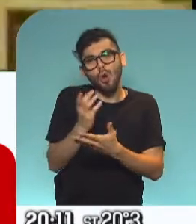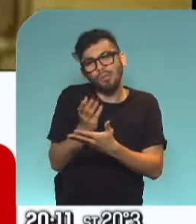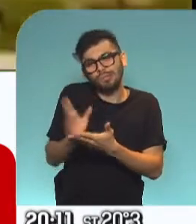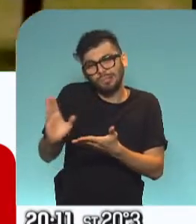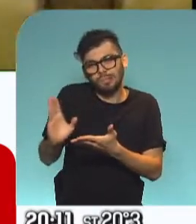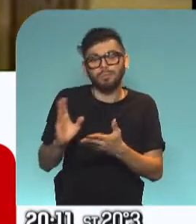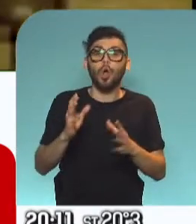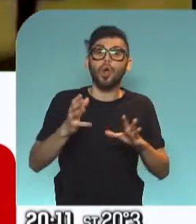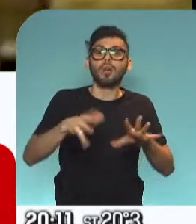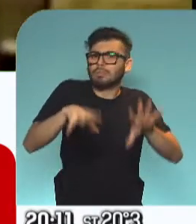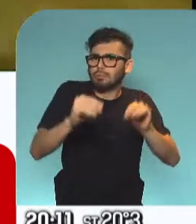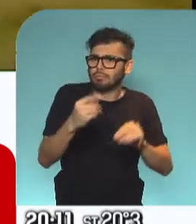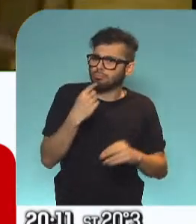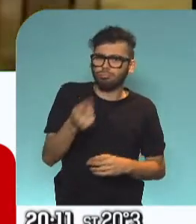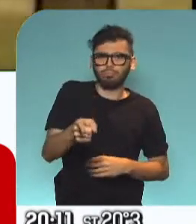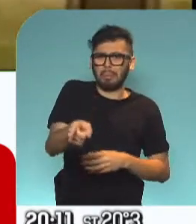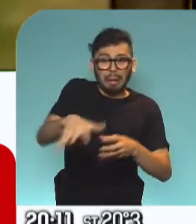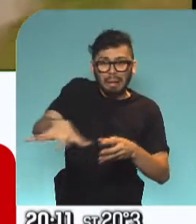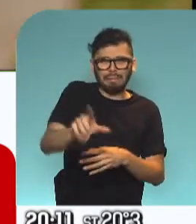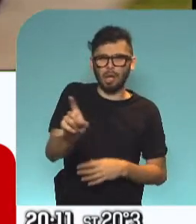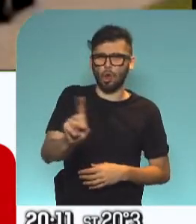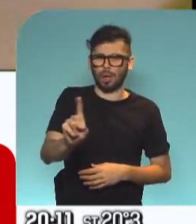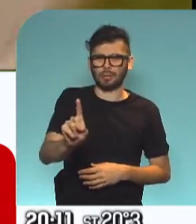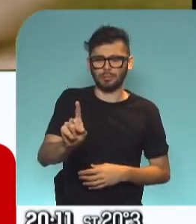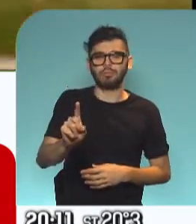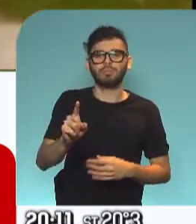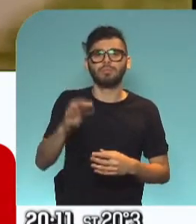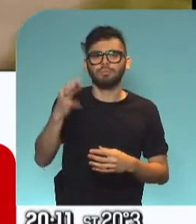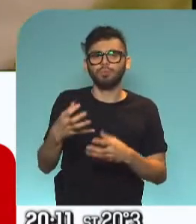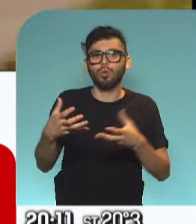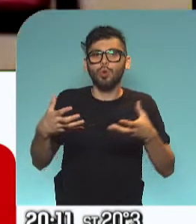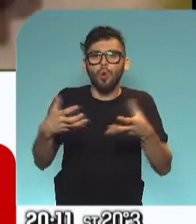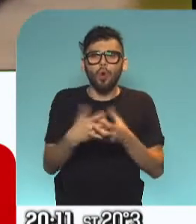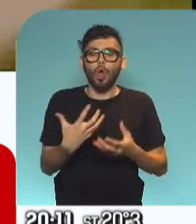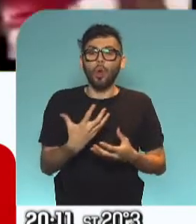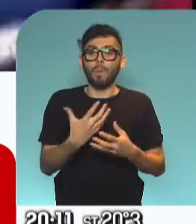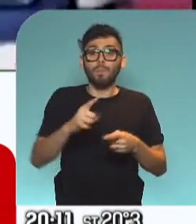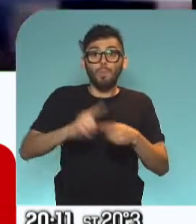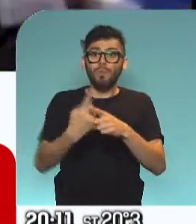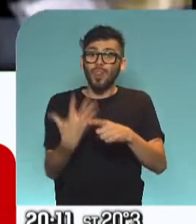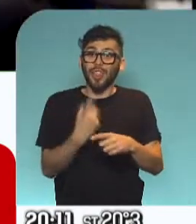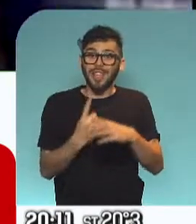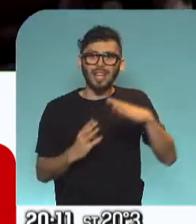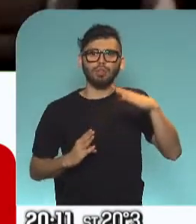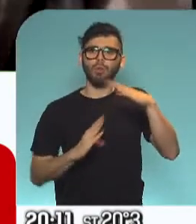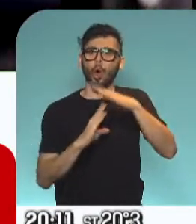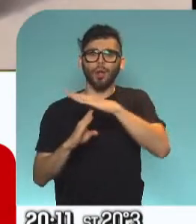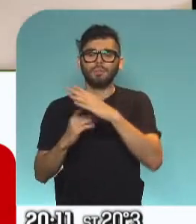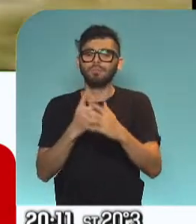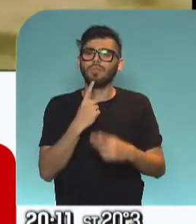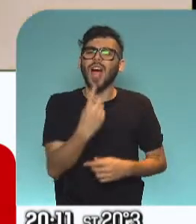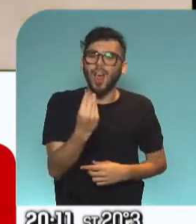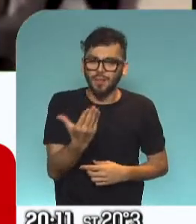si querés empezamos a repasar cuál fue la reacción de la dirigencia política ante esto, ante estas imágenes que vemos allí